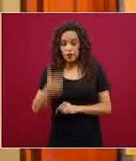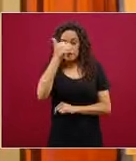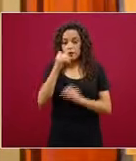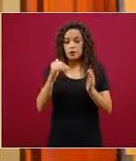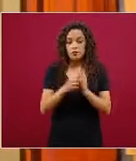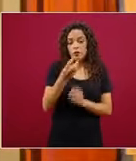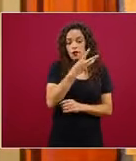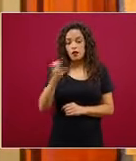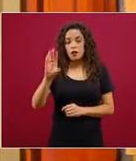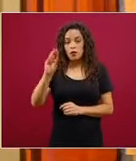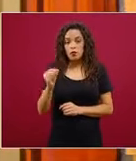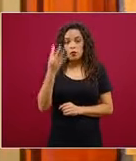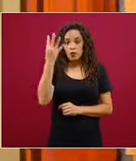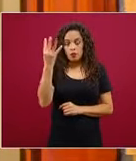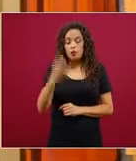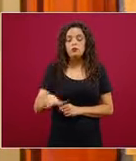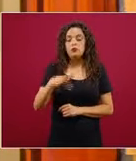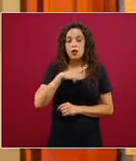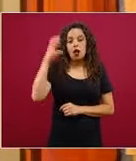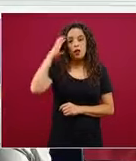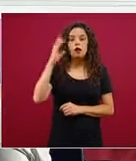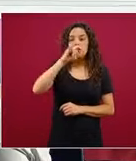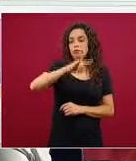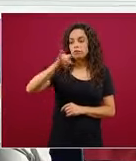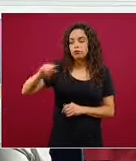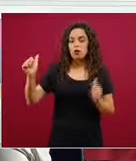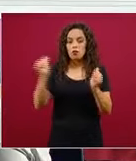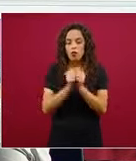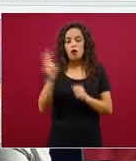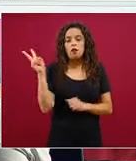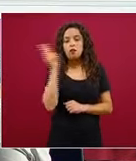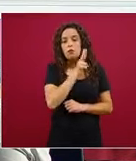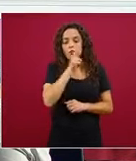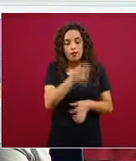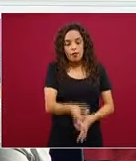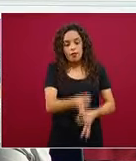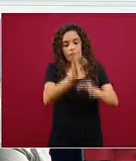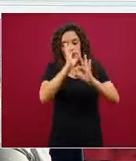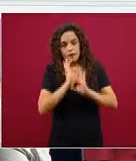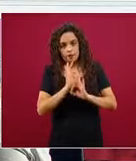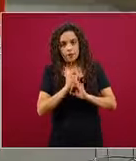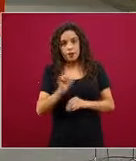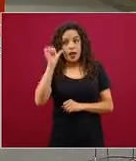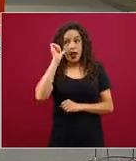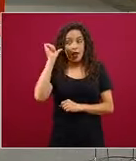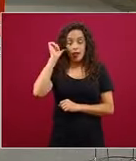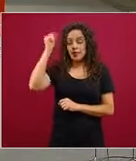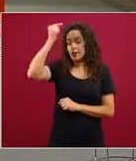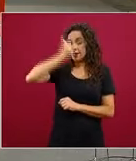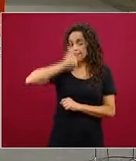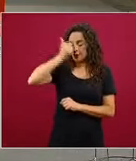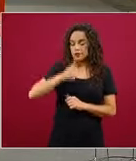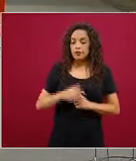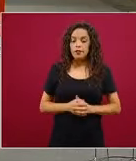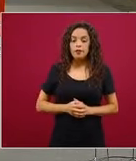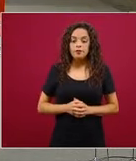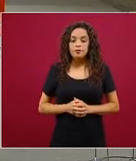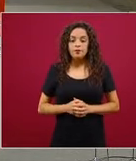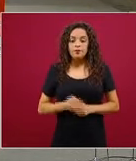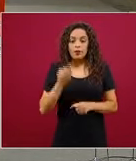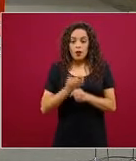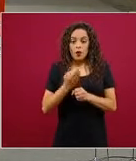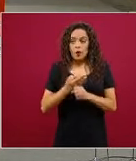6.394 son las camas con ventilador que habían disponibles ayer a la medianoche del corte. Veremos ahora tres entidades federativas,